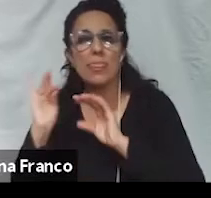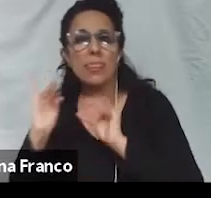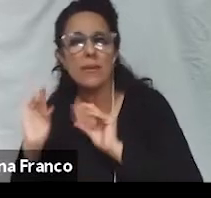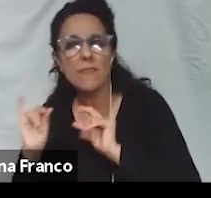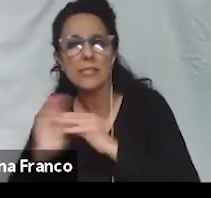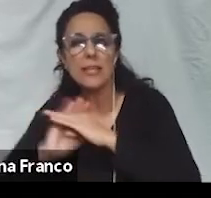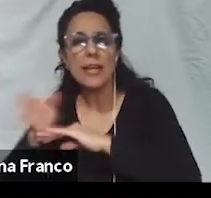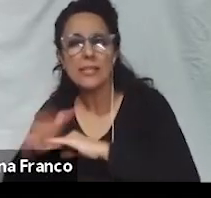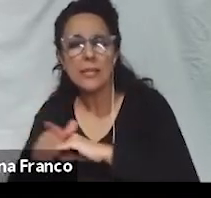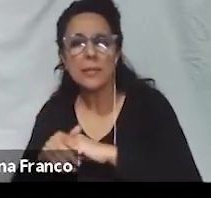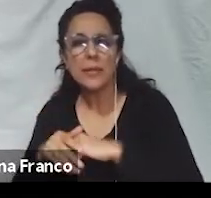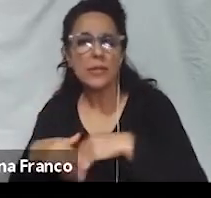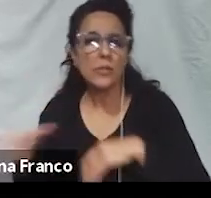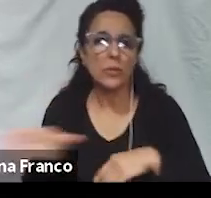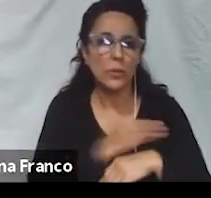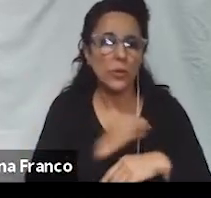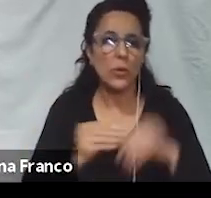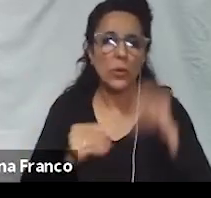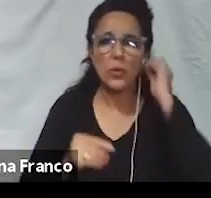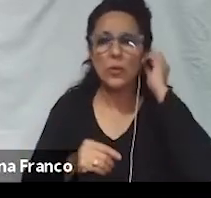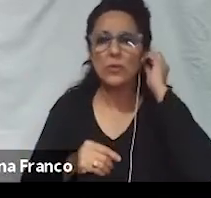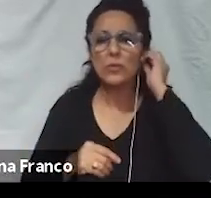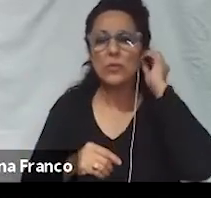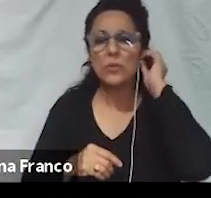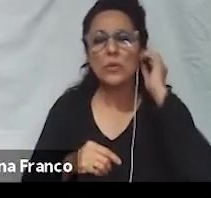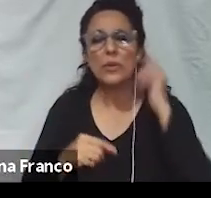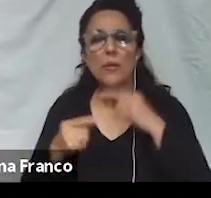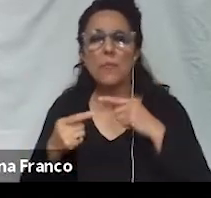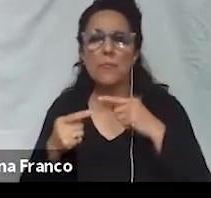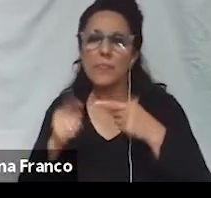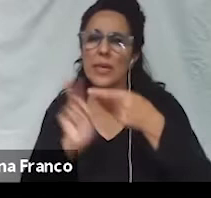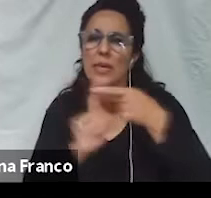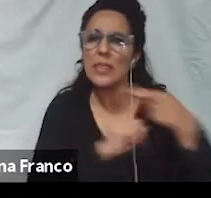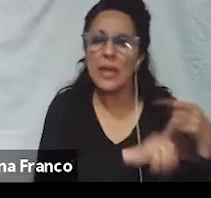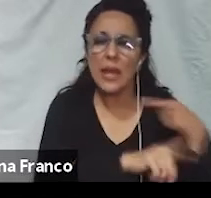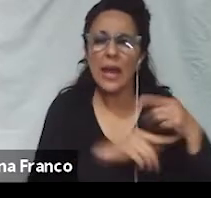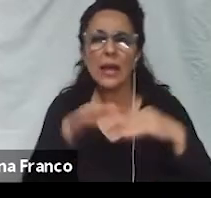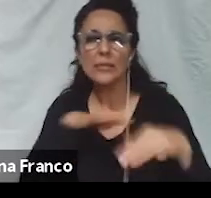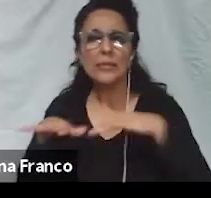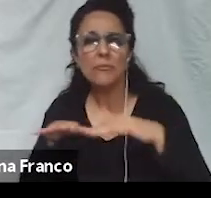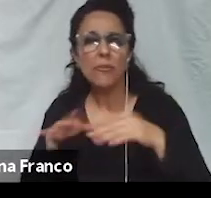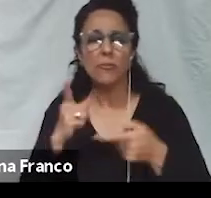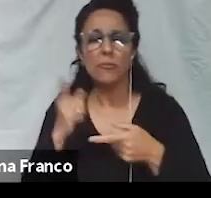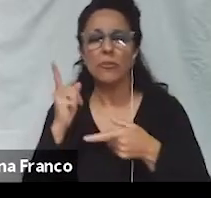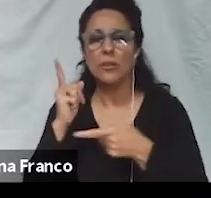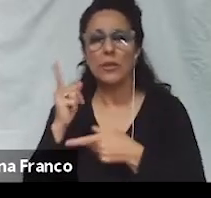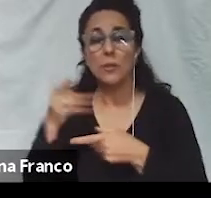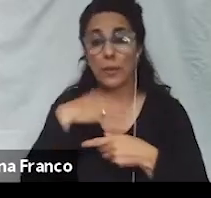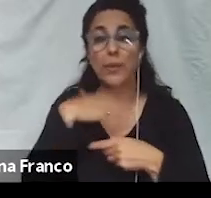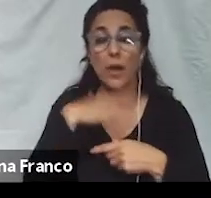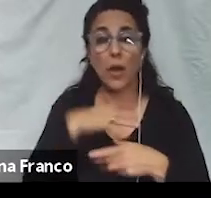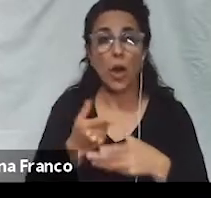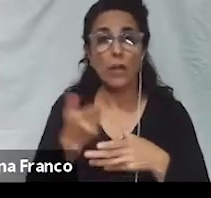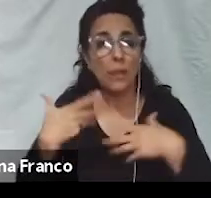más complejo de accesibilidad, sobre todo en páginas que tienen muchos elementos interactivos, por ejemplo, los bancos, donde podemos